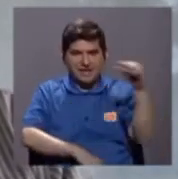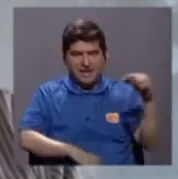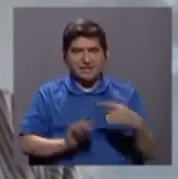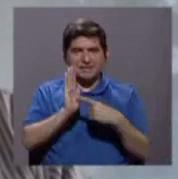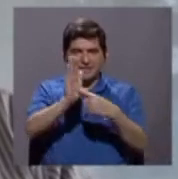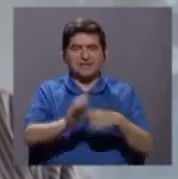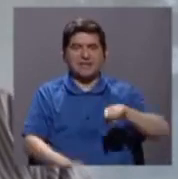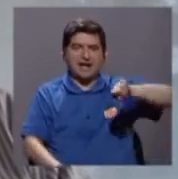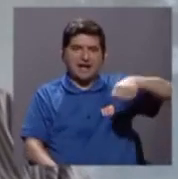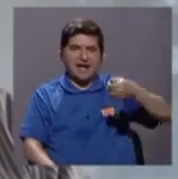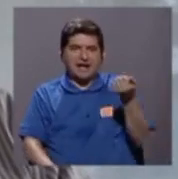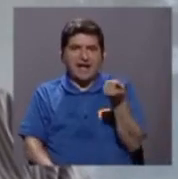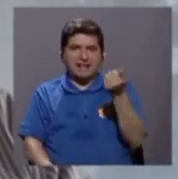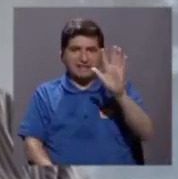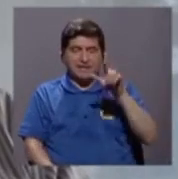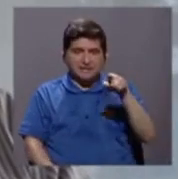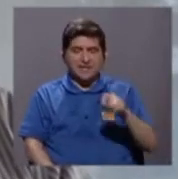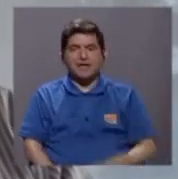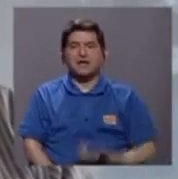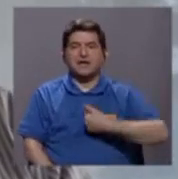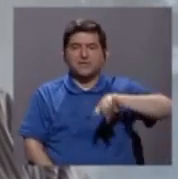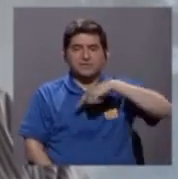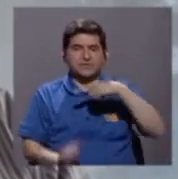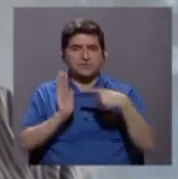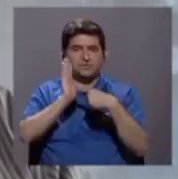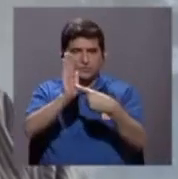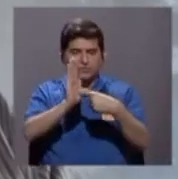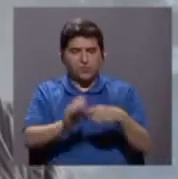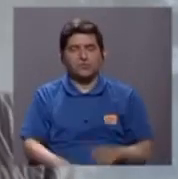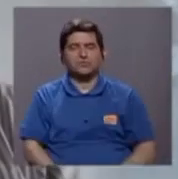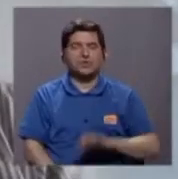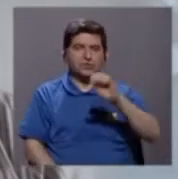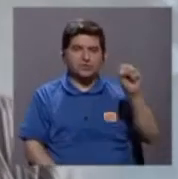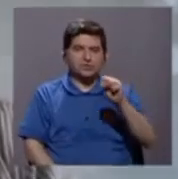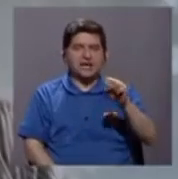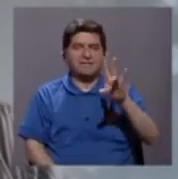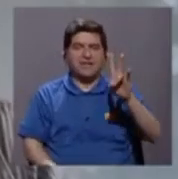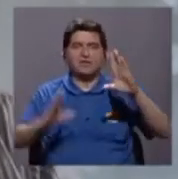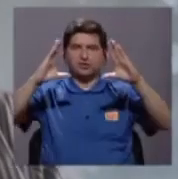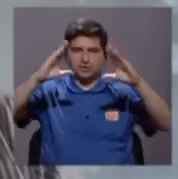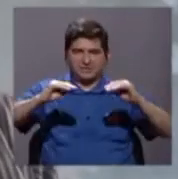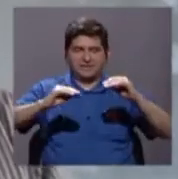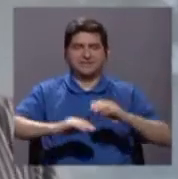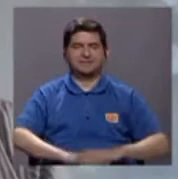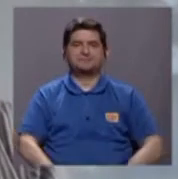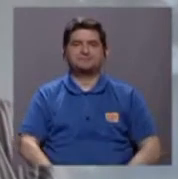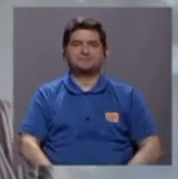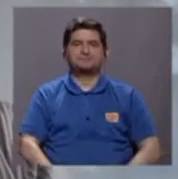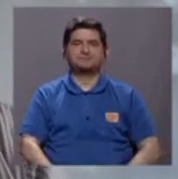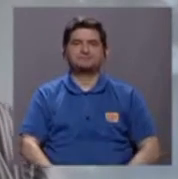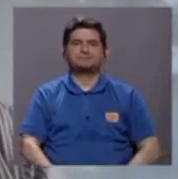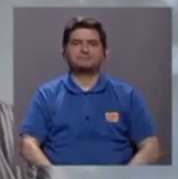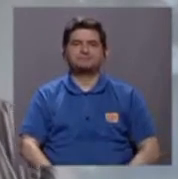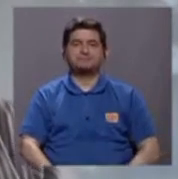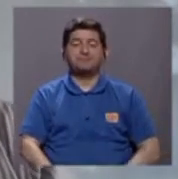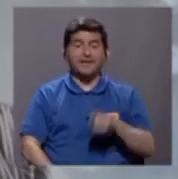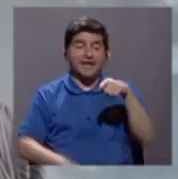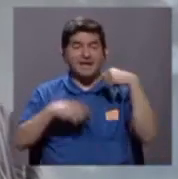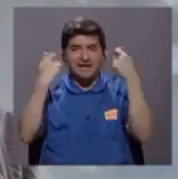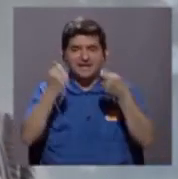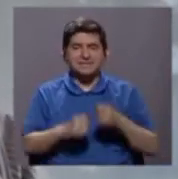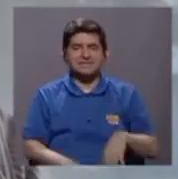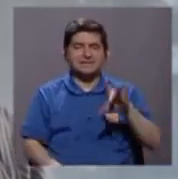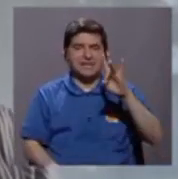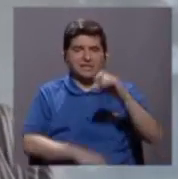en Canal 13, que es el que nos está tirando los conciertos los sábados a las 7 de la noche. Entonces, vamos a hacer la celebración del